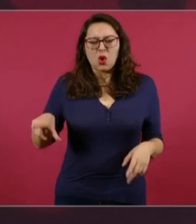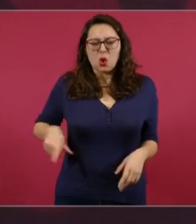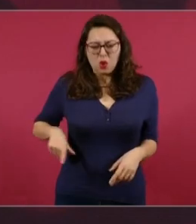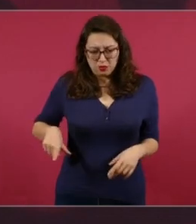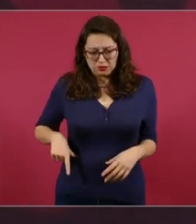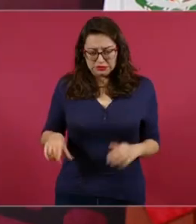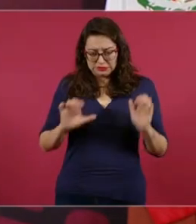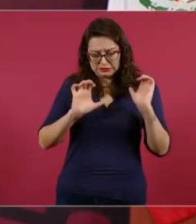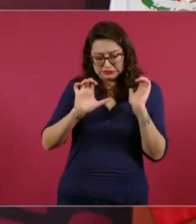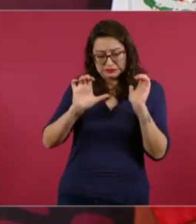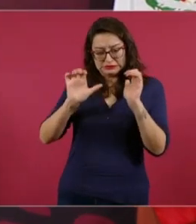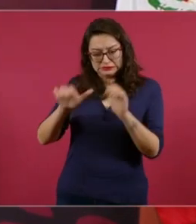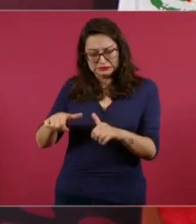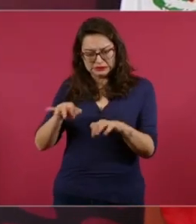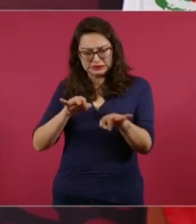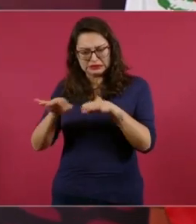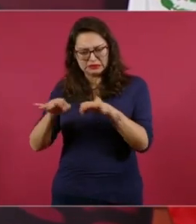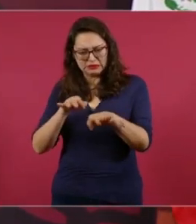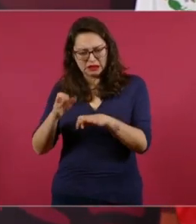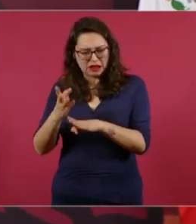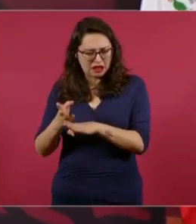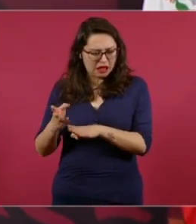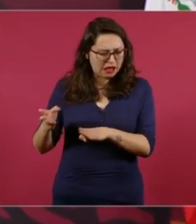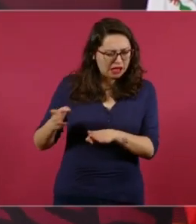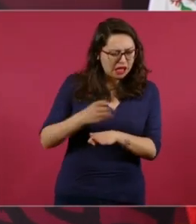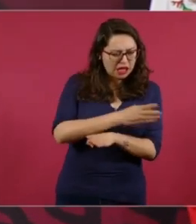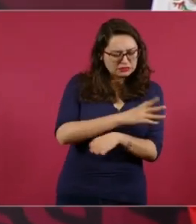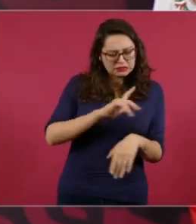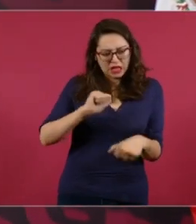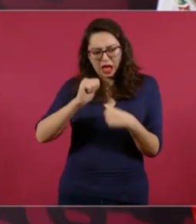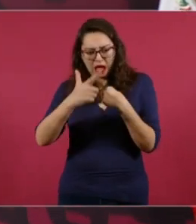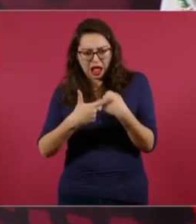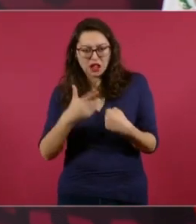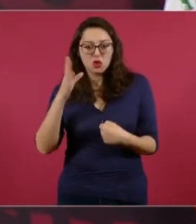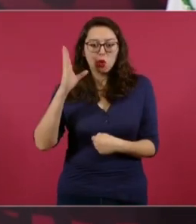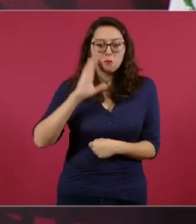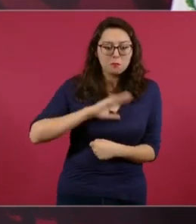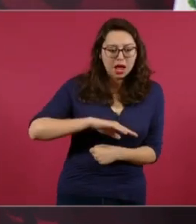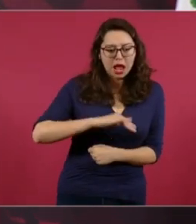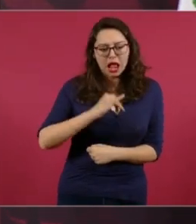ya fue investigado